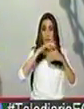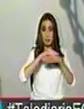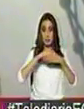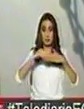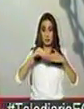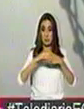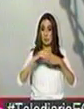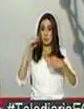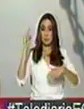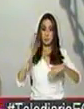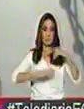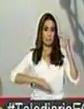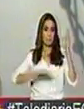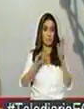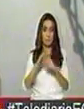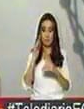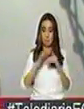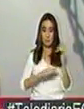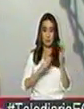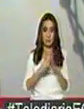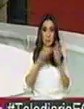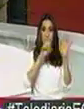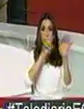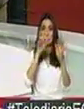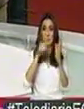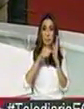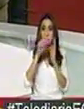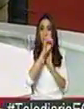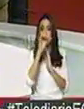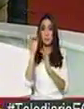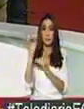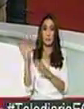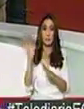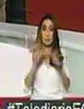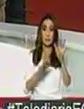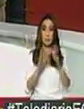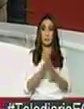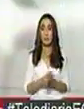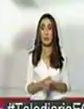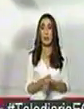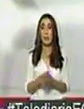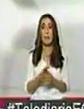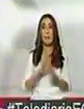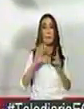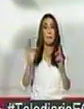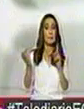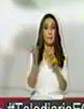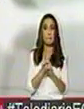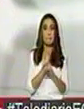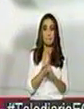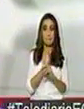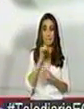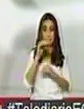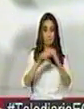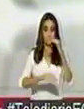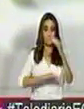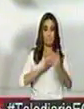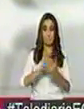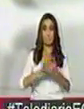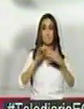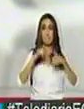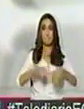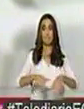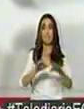$7.673.000. Con tanto del municipio estamos casi pasando 8 millones, ¿no? Bueno, ustedes consiguen entonces ese terreno por cerca de $8 millones.